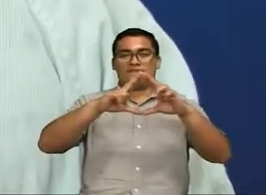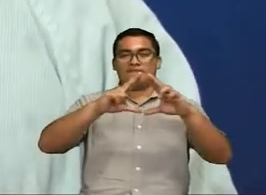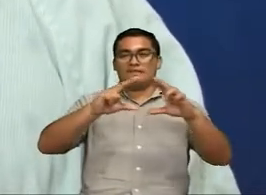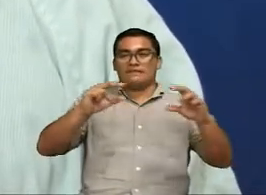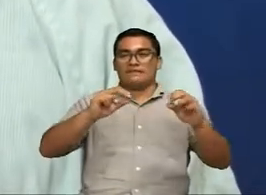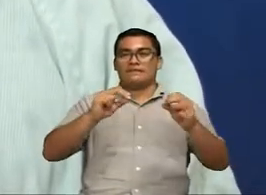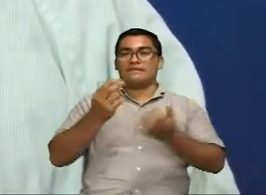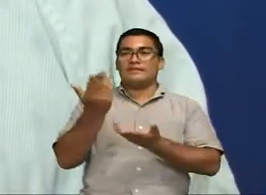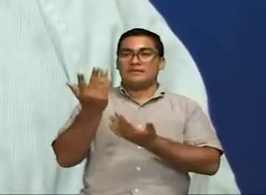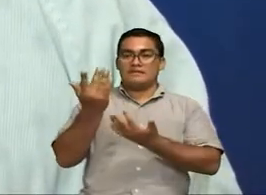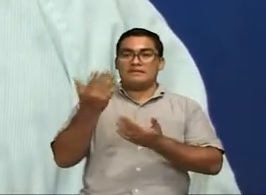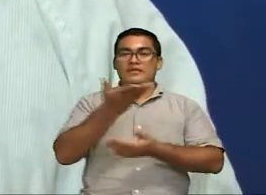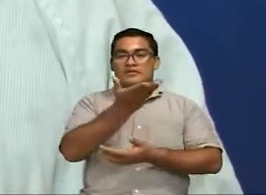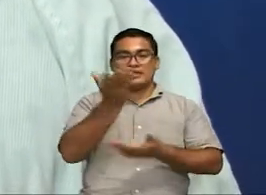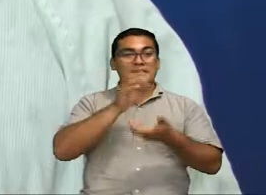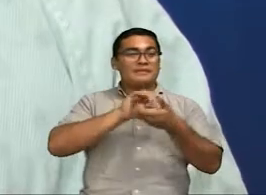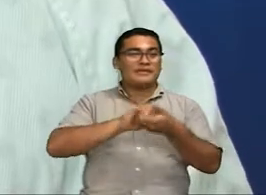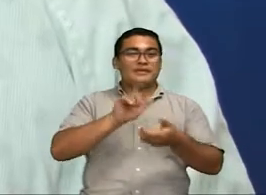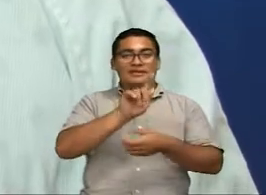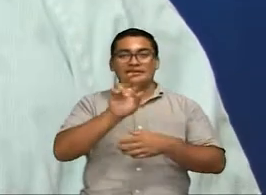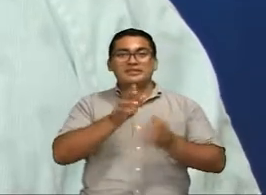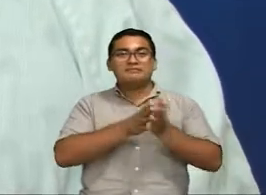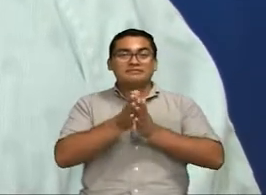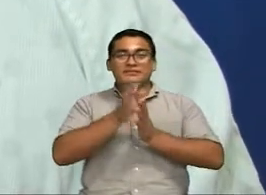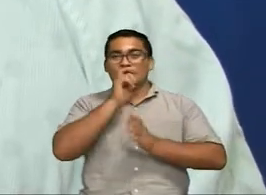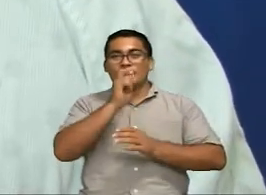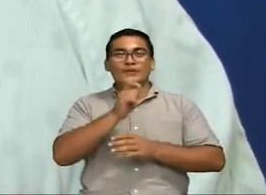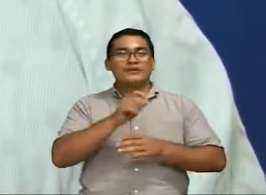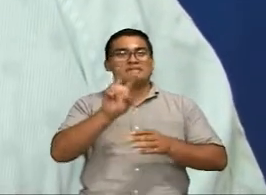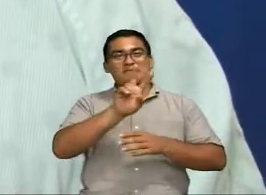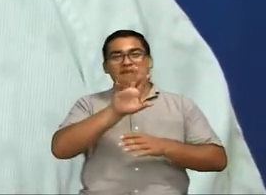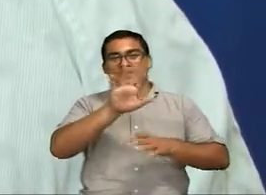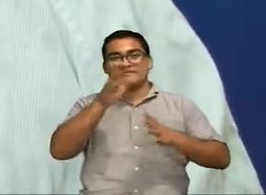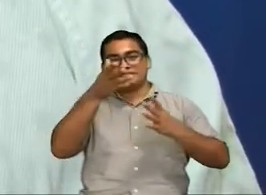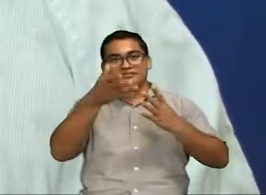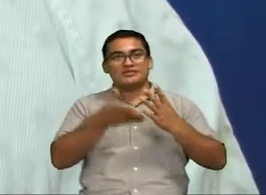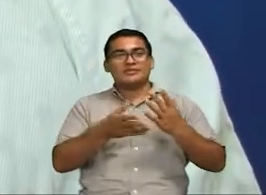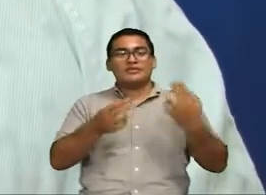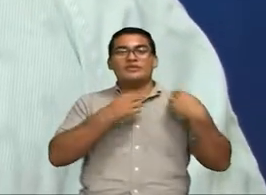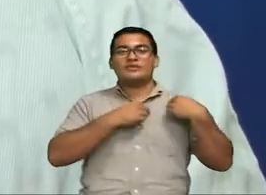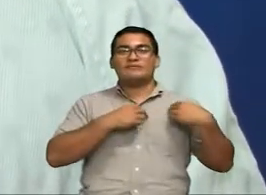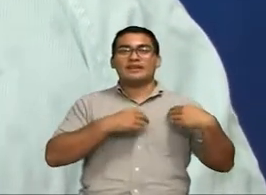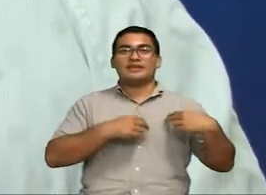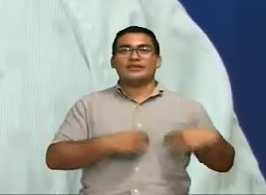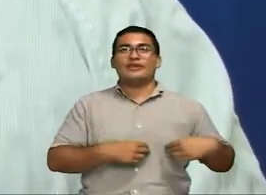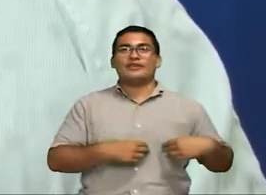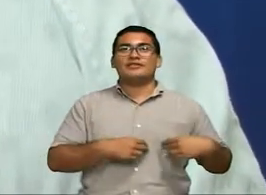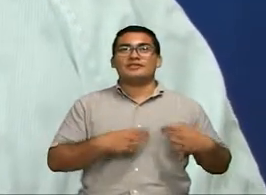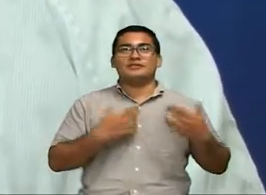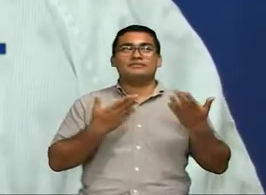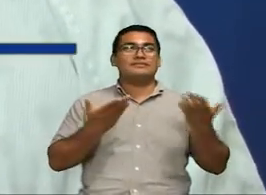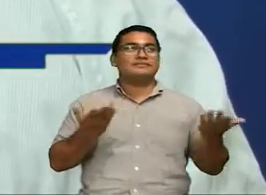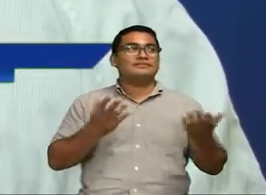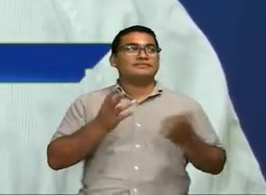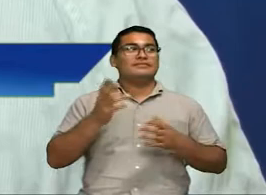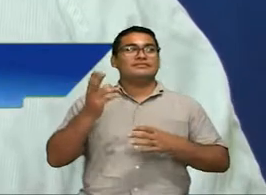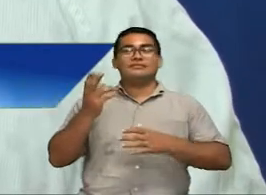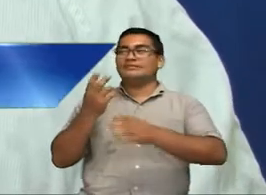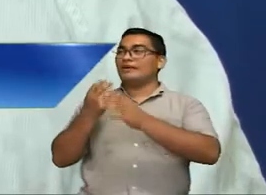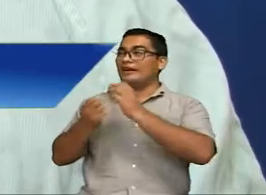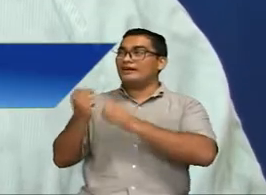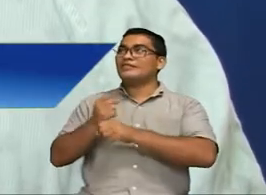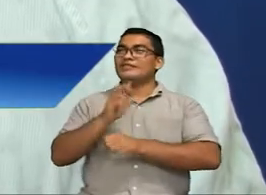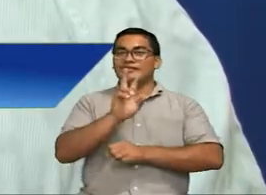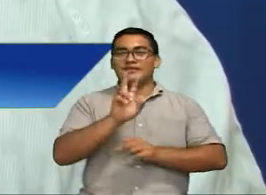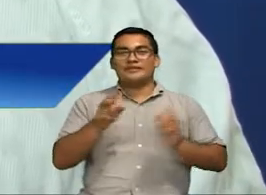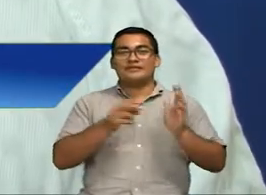amigos televidentes, que este programa les haya gustado. Son 25 posiciones de un parto humanizado que desde el 2010 ha puesto en